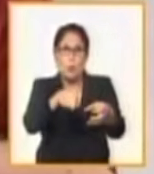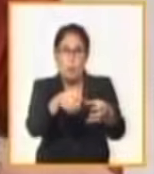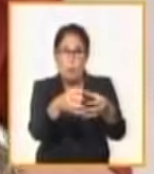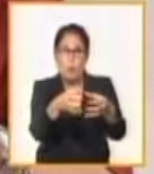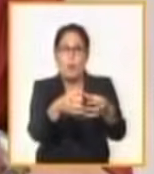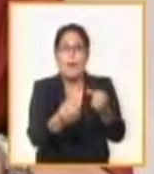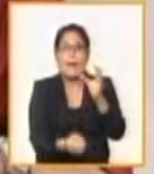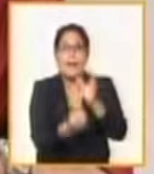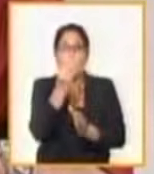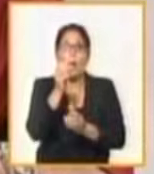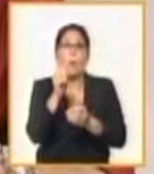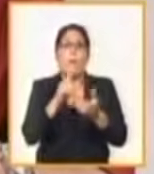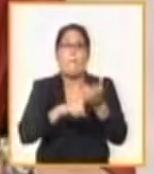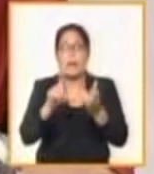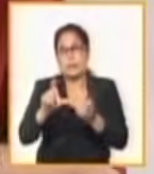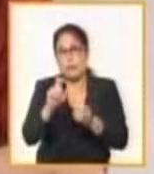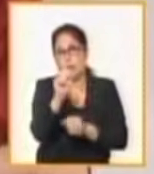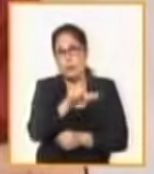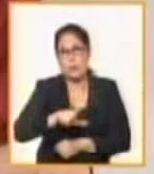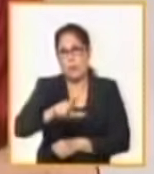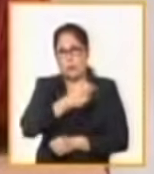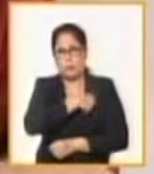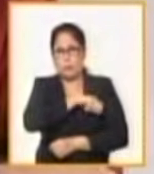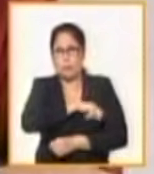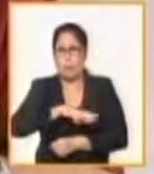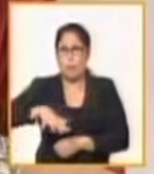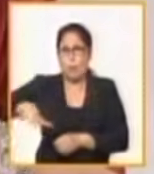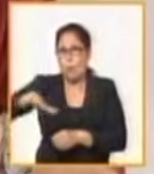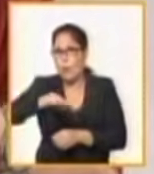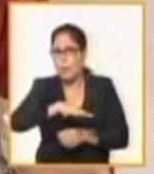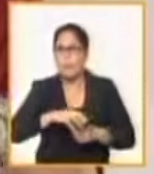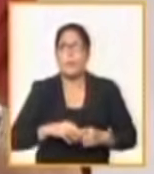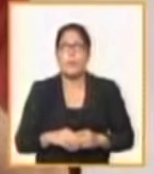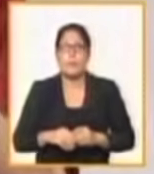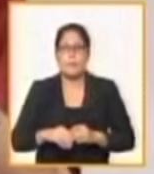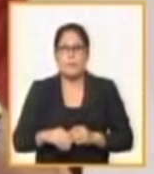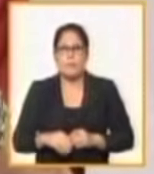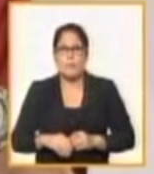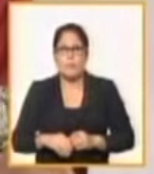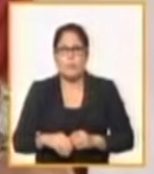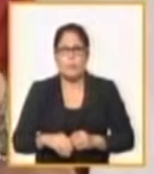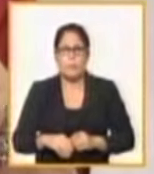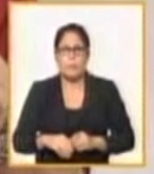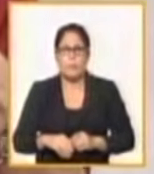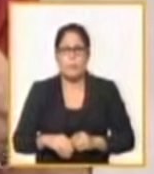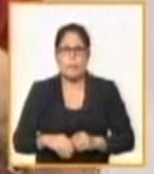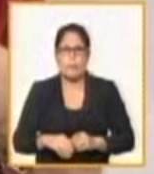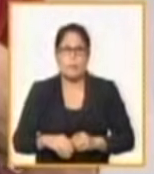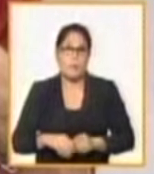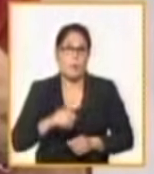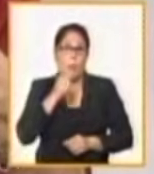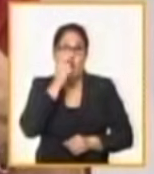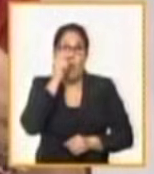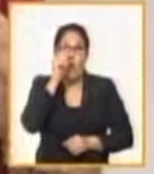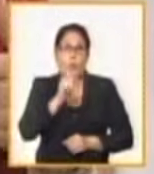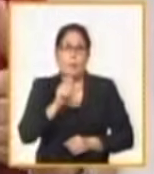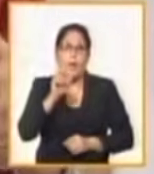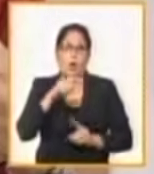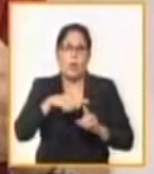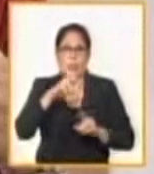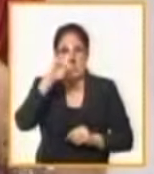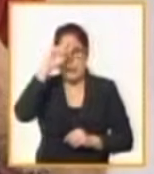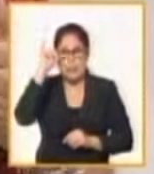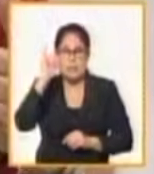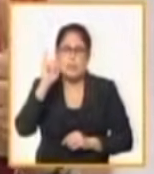Partido Socialista Popular básicamente. Es decir, que también en el caso de Ortiz era un hombre que no tenía